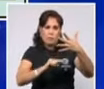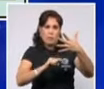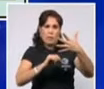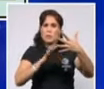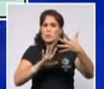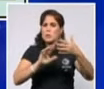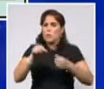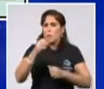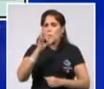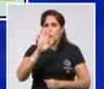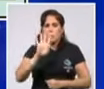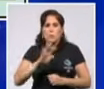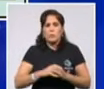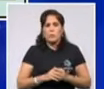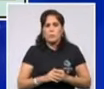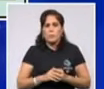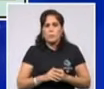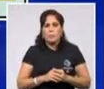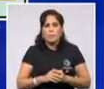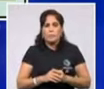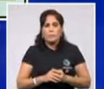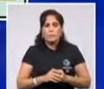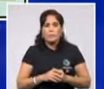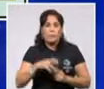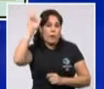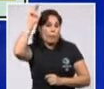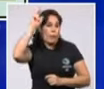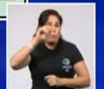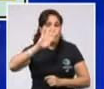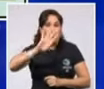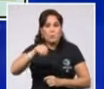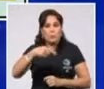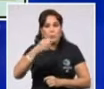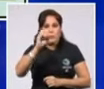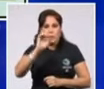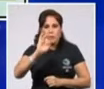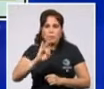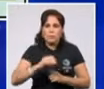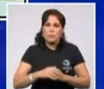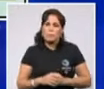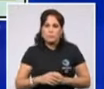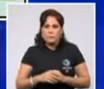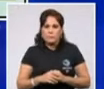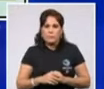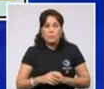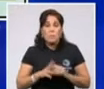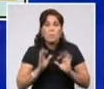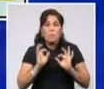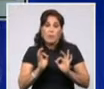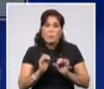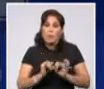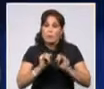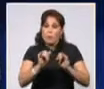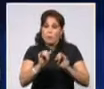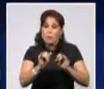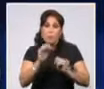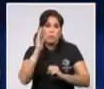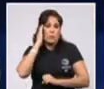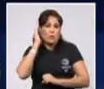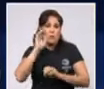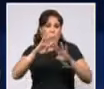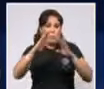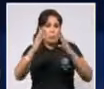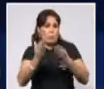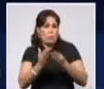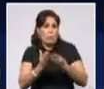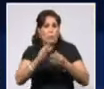5,84 y Perú con 4,07. Bueno, de esta forma